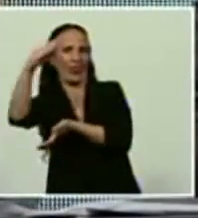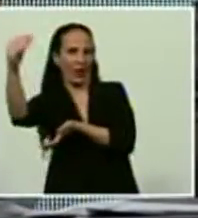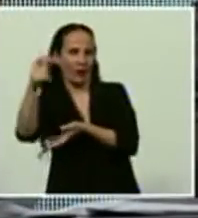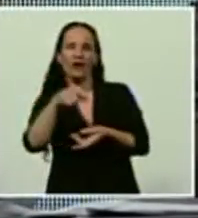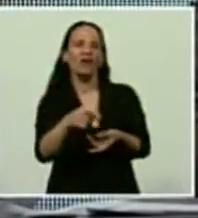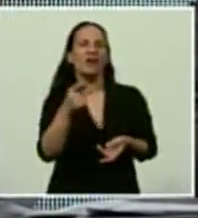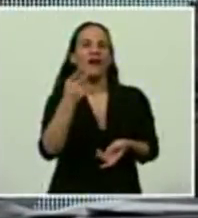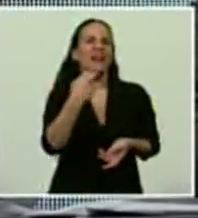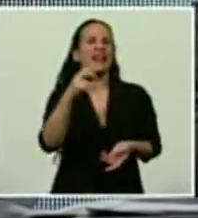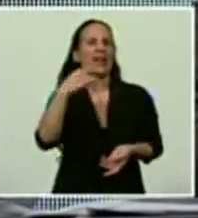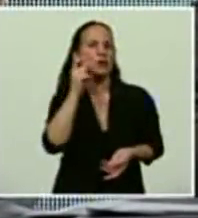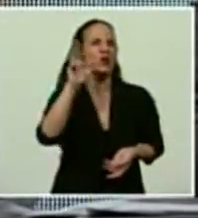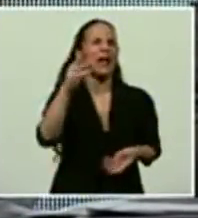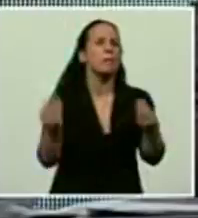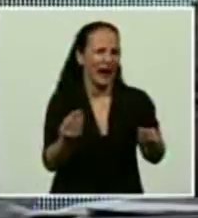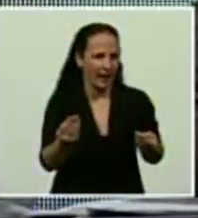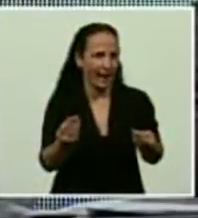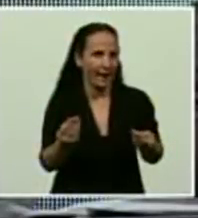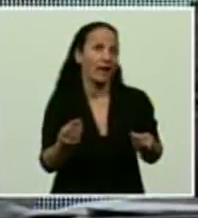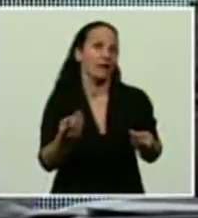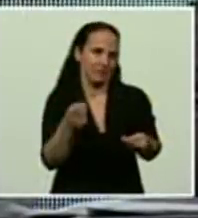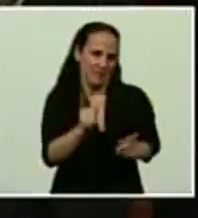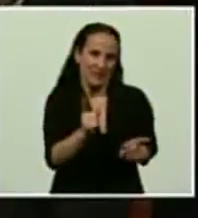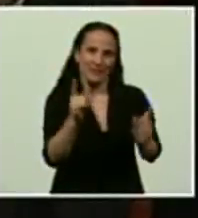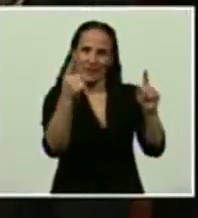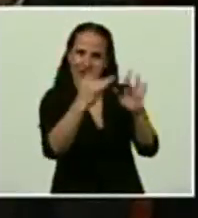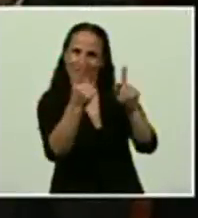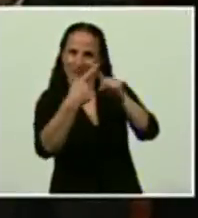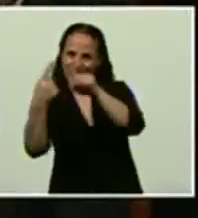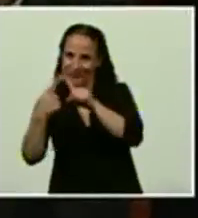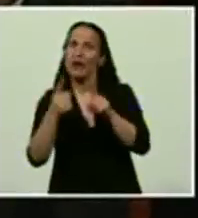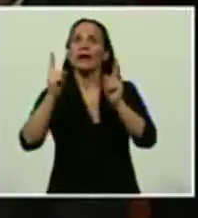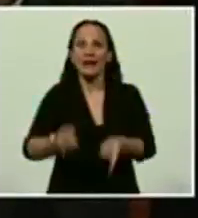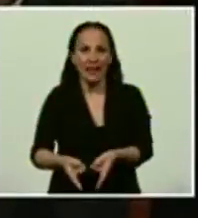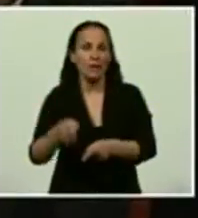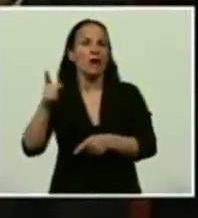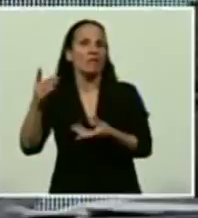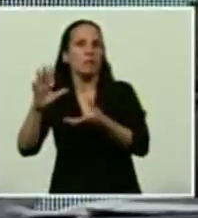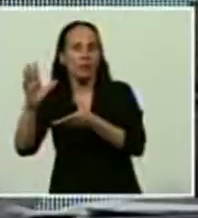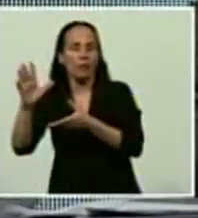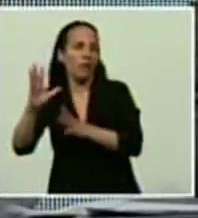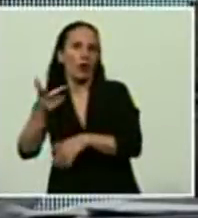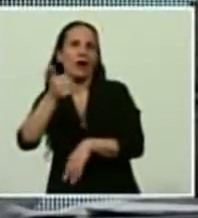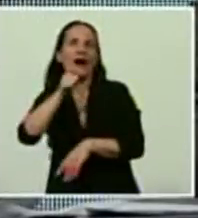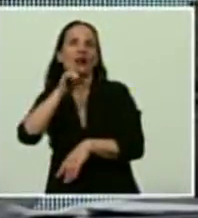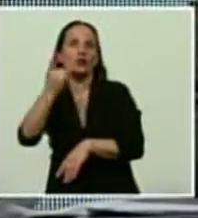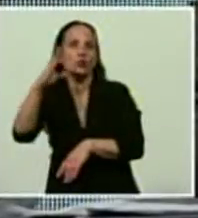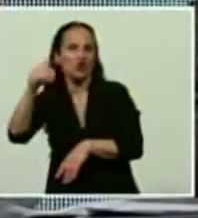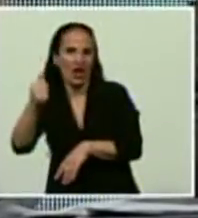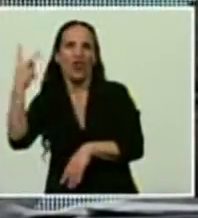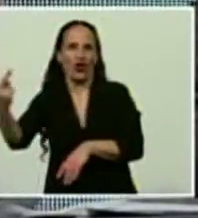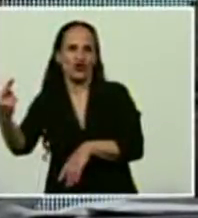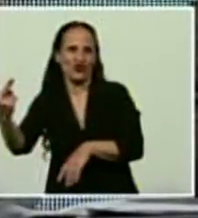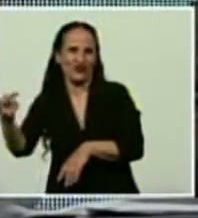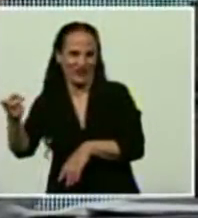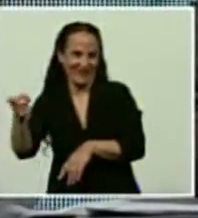2, que damos energía a todos los argentinos, y para cosas como las de hoy, para dar salud. No somos